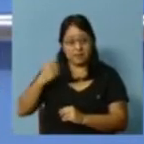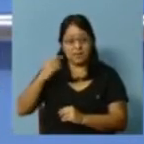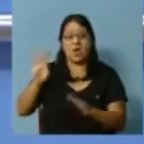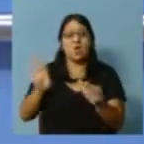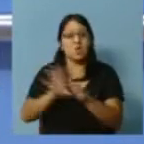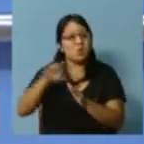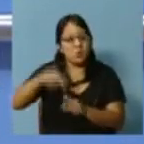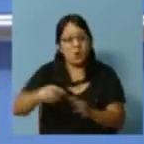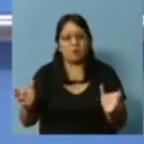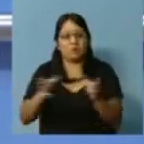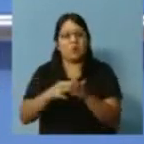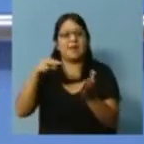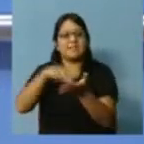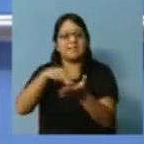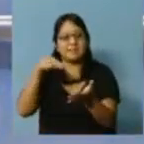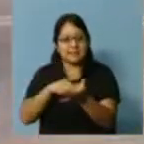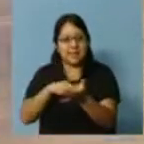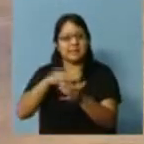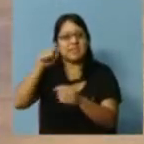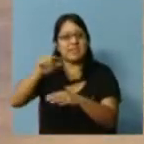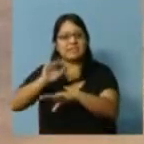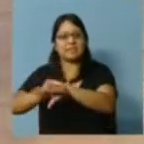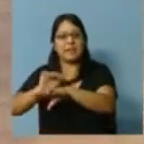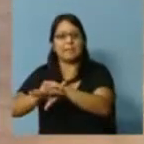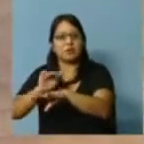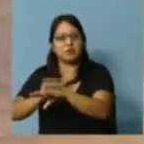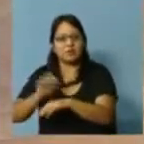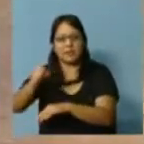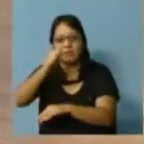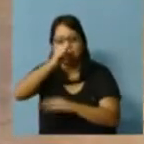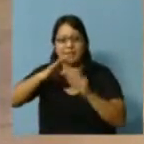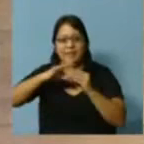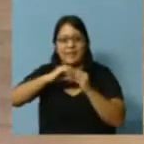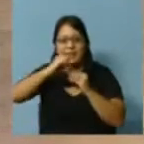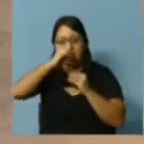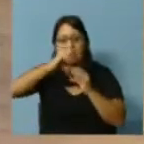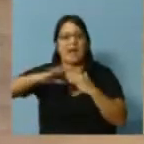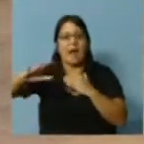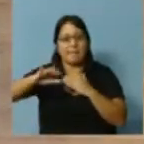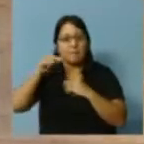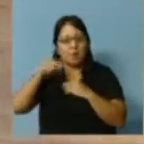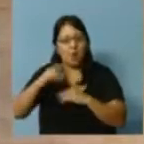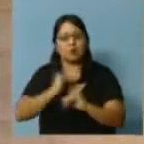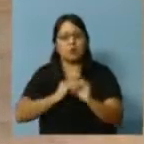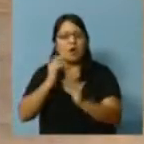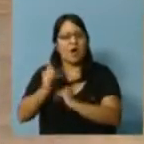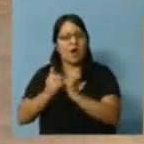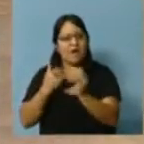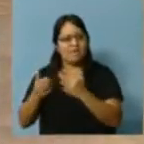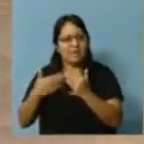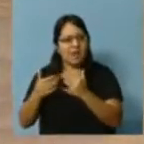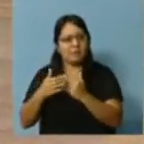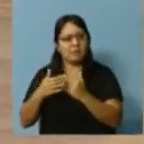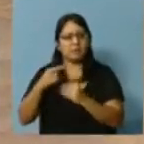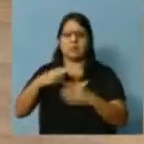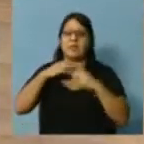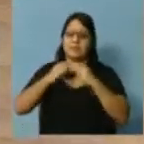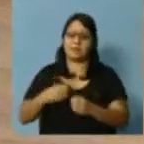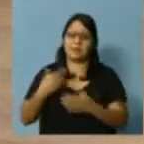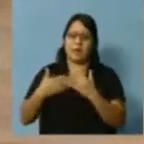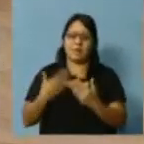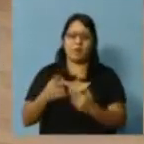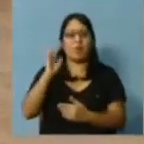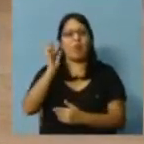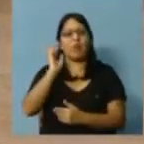la secretaria de asuntos agrarios alta le dijimos a ver secretaria cuando esto lo vimos el dólar estaba 18